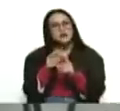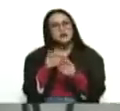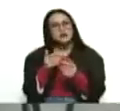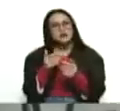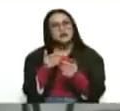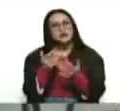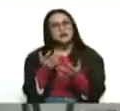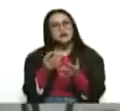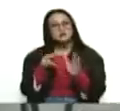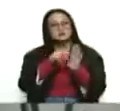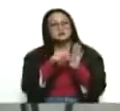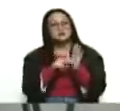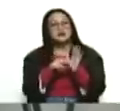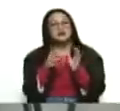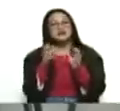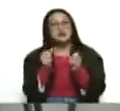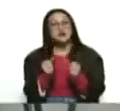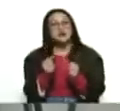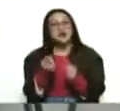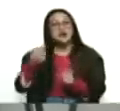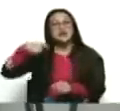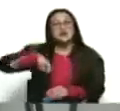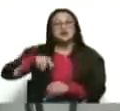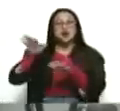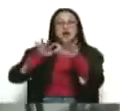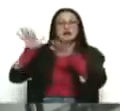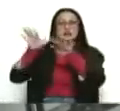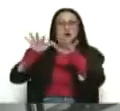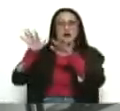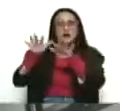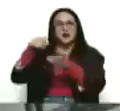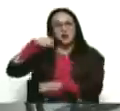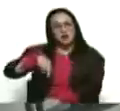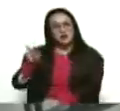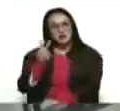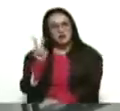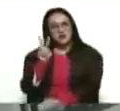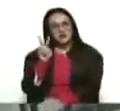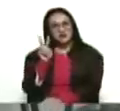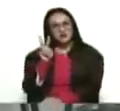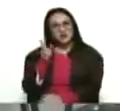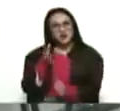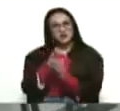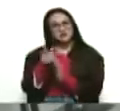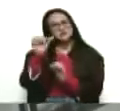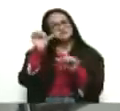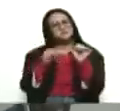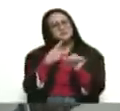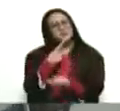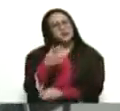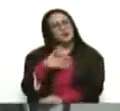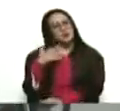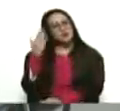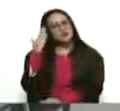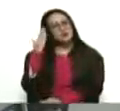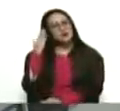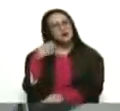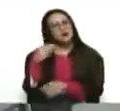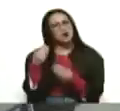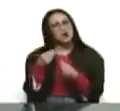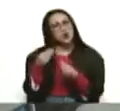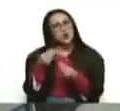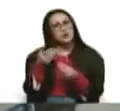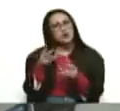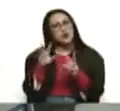pues garantizar esa seguridad de inversionistas extranjeros en nuestro país. A propósito de esto que mencionaron, quisiera saber cómo conviviría